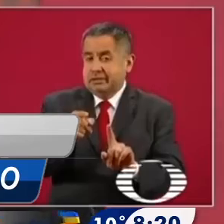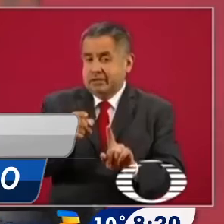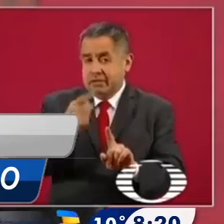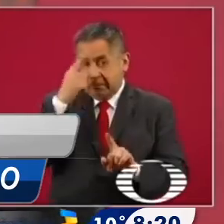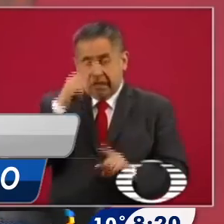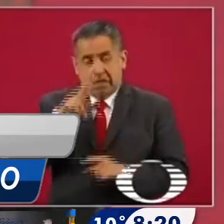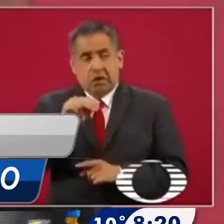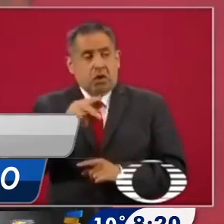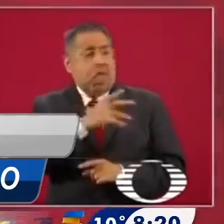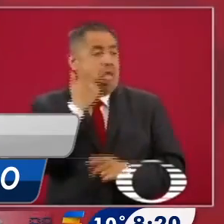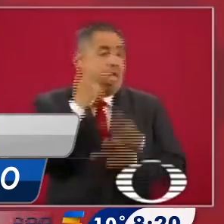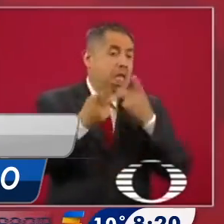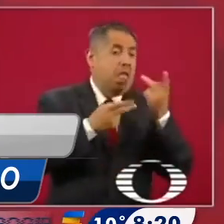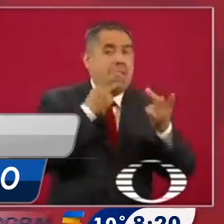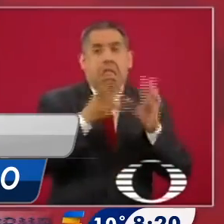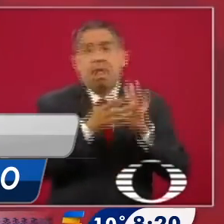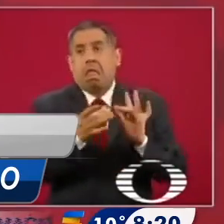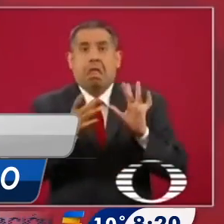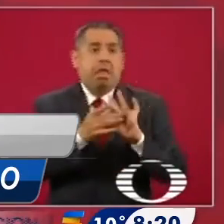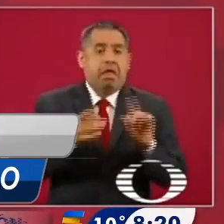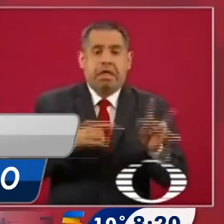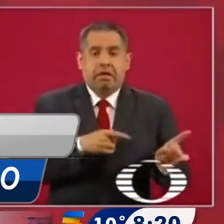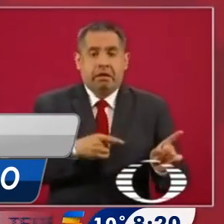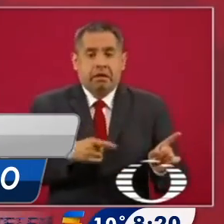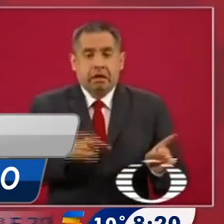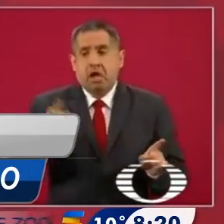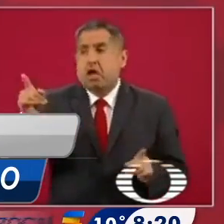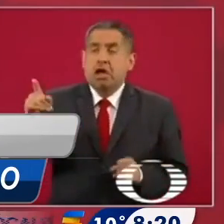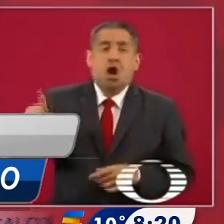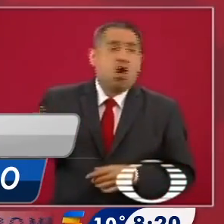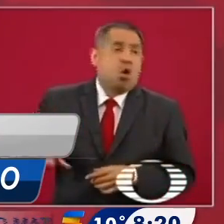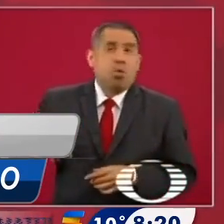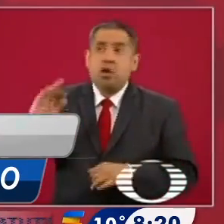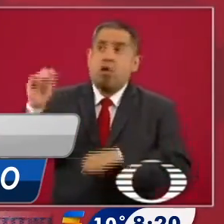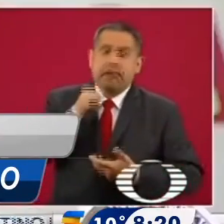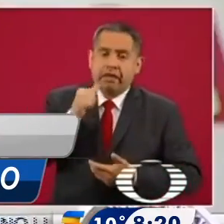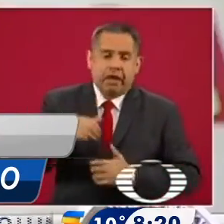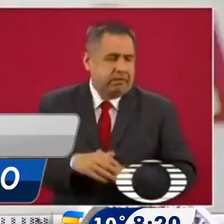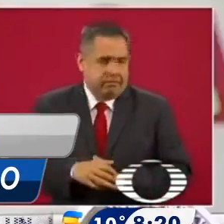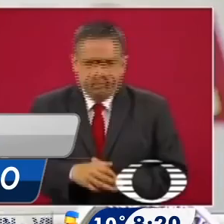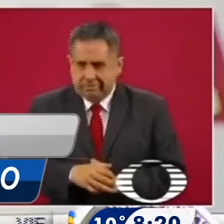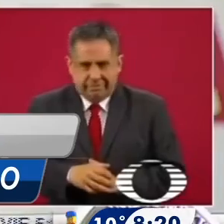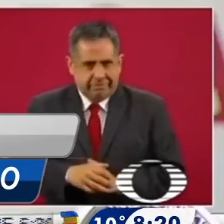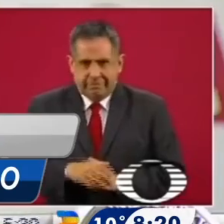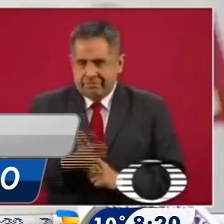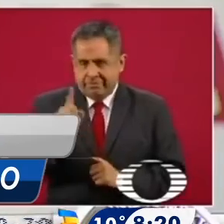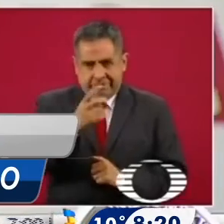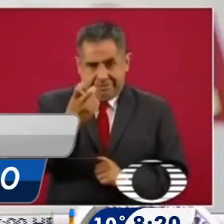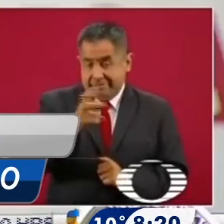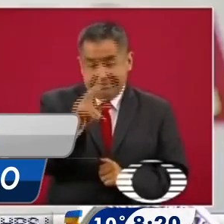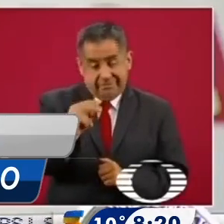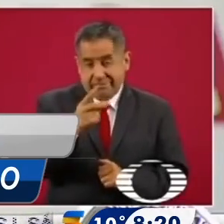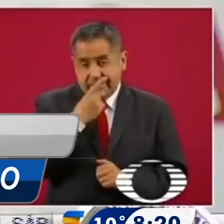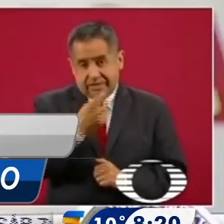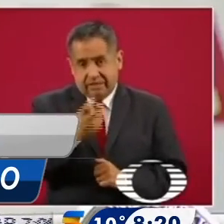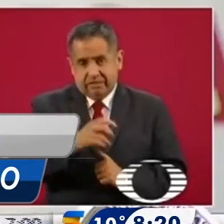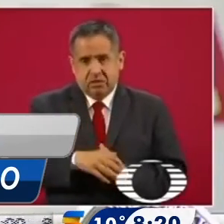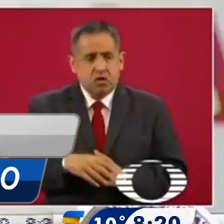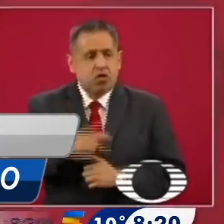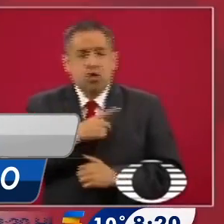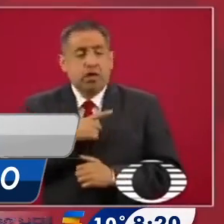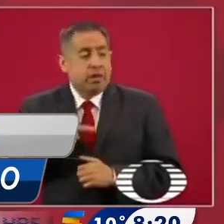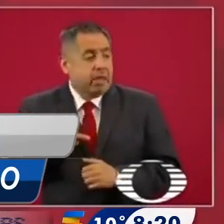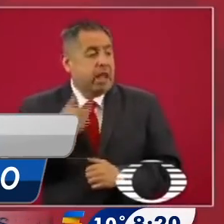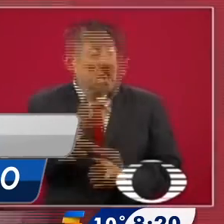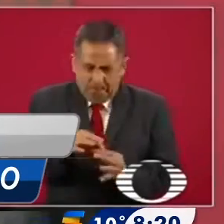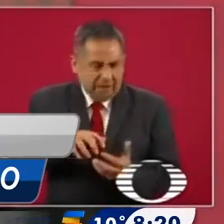que corresponde a la federación, no les entregará más recursos a los que siempre han medrado, que siempre se han aprovechado del presupuesto que es